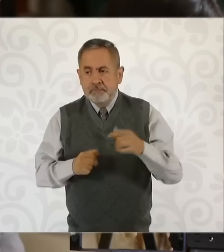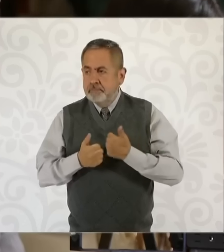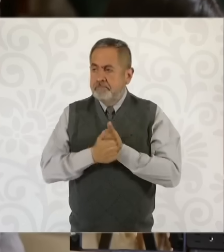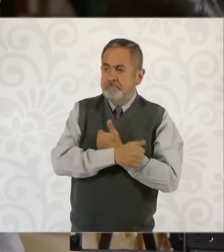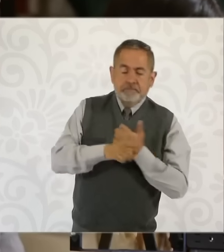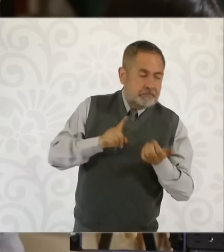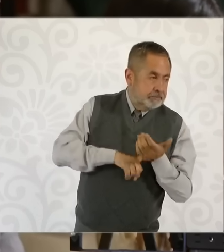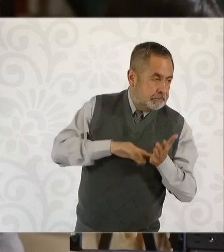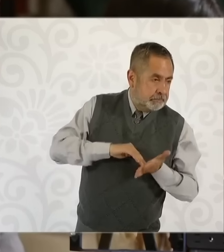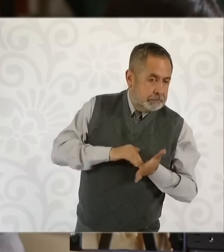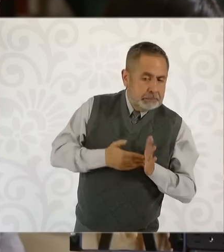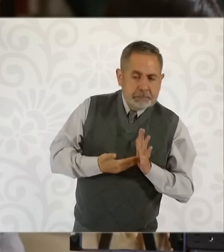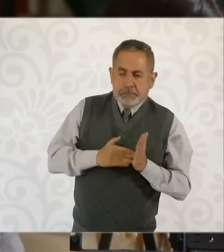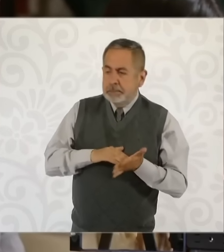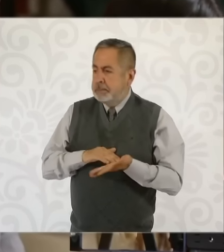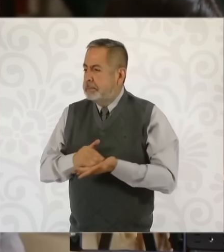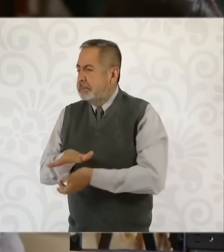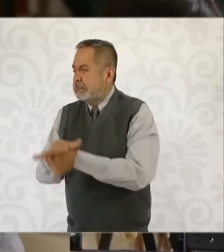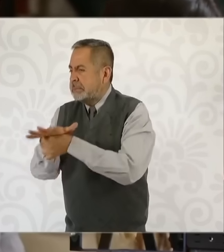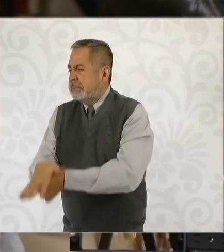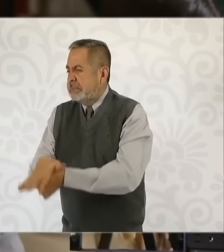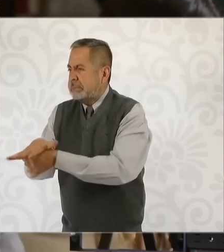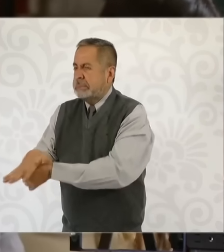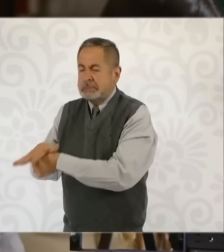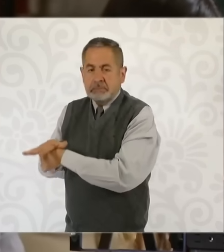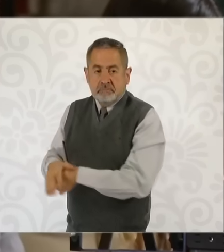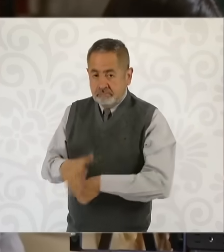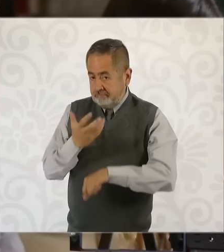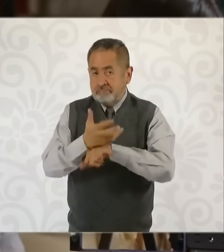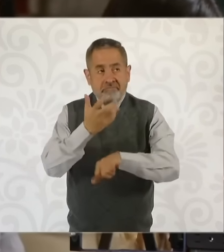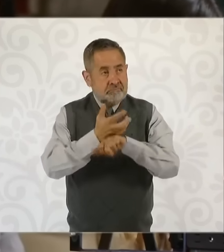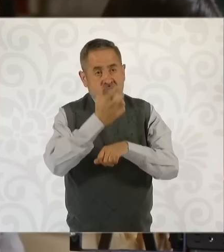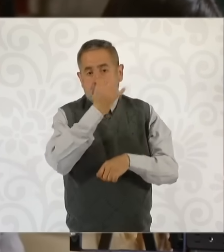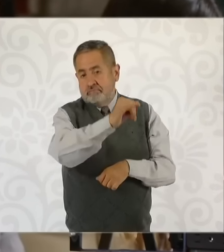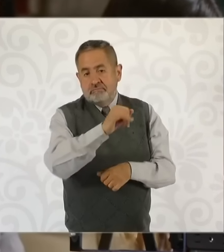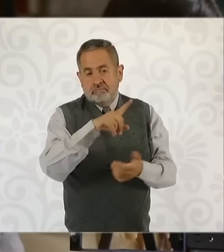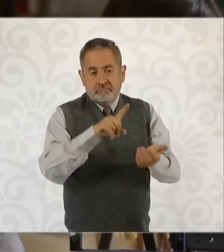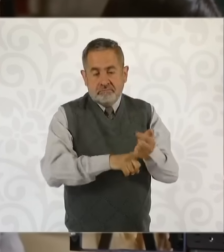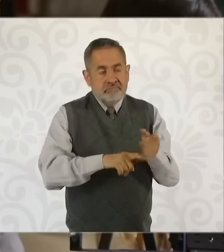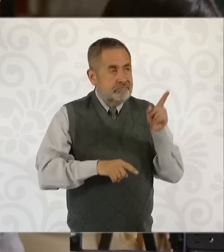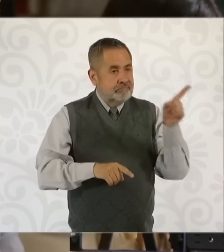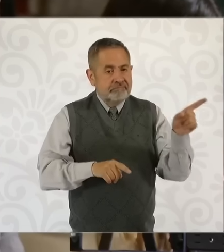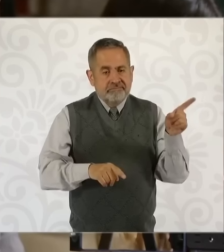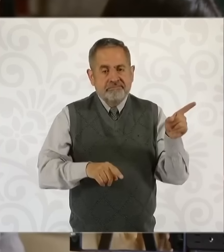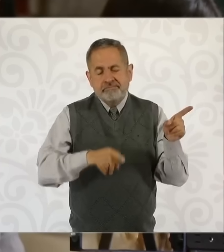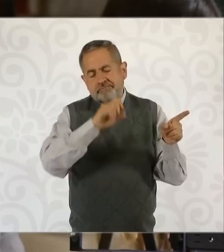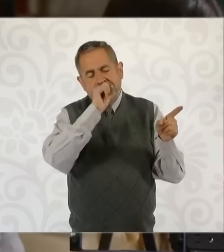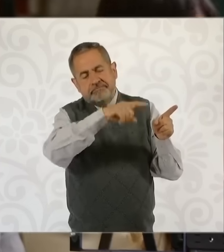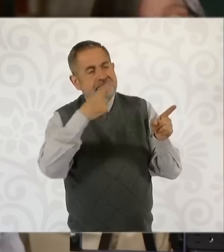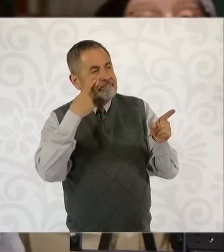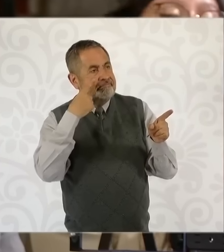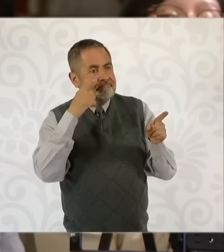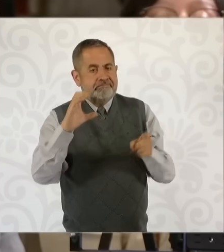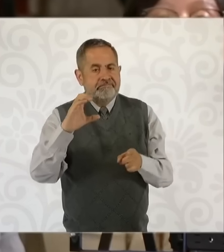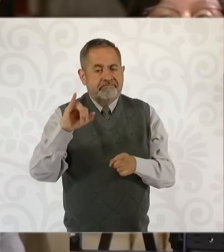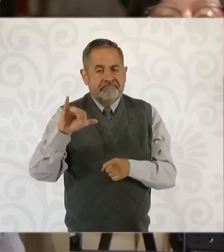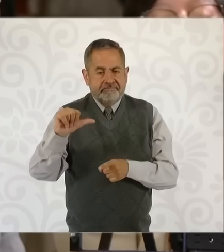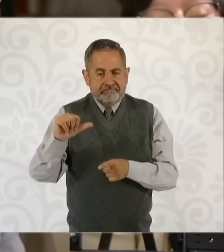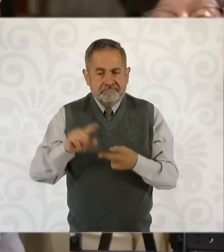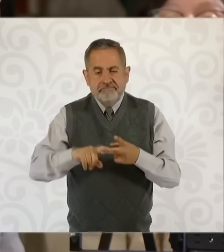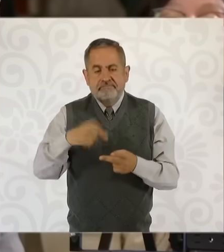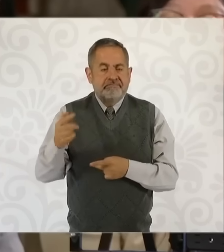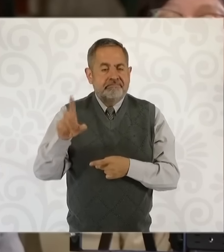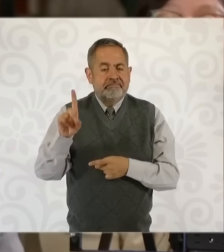encubierta, que no es de forma abierta, y para ello operan sus agencias, particularmente el caso de la CIA y la